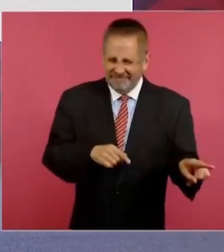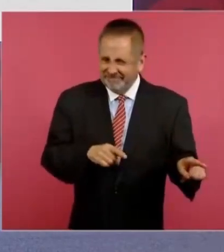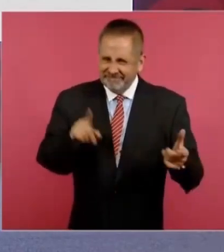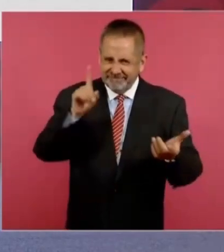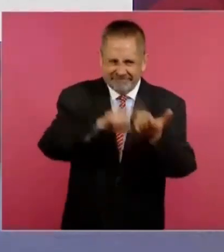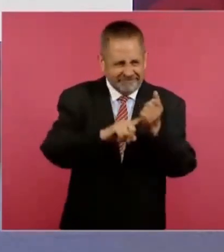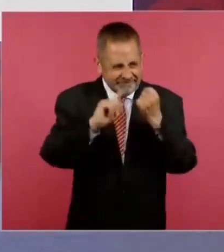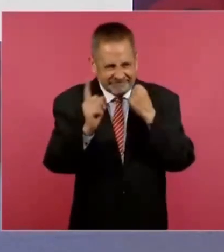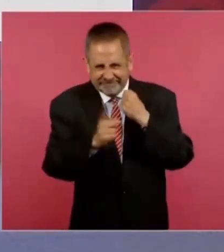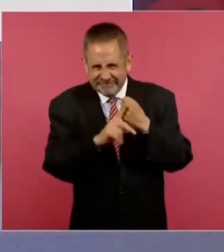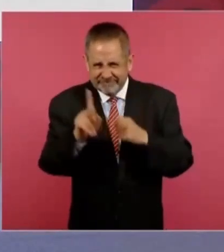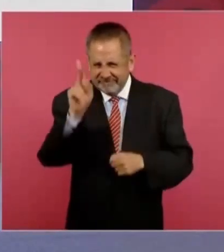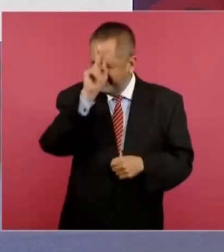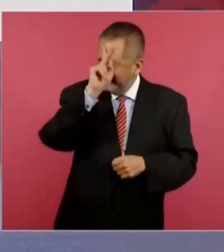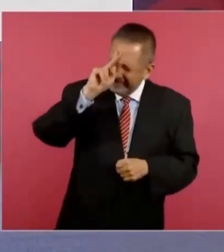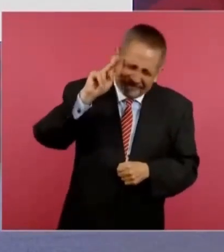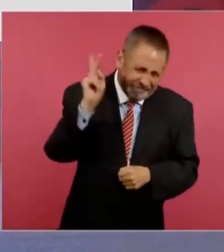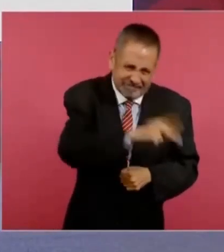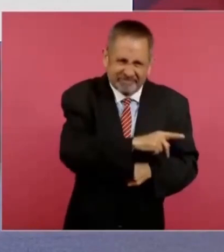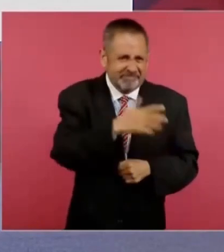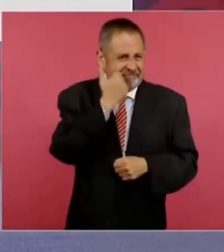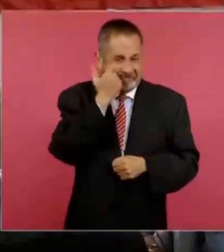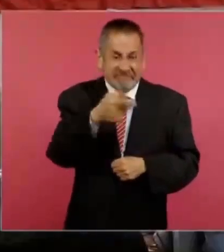peores causas del país